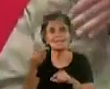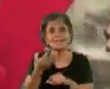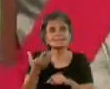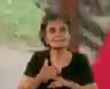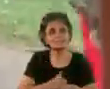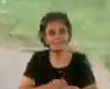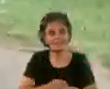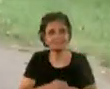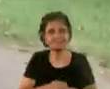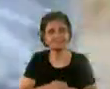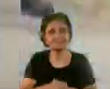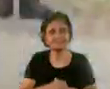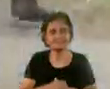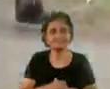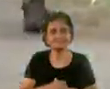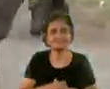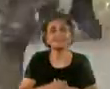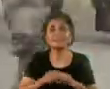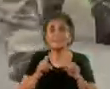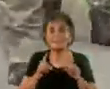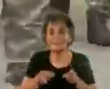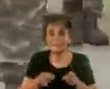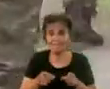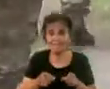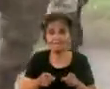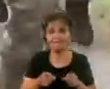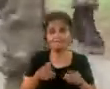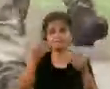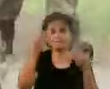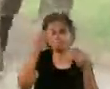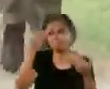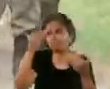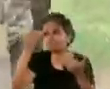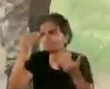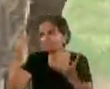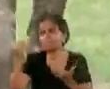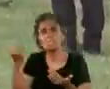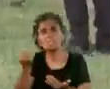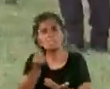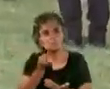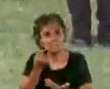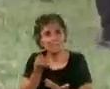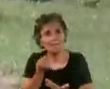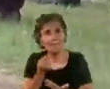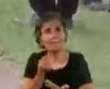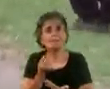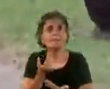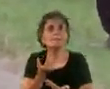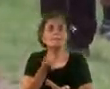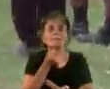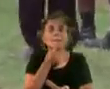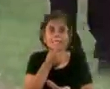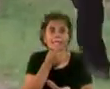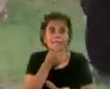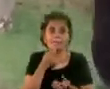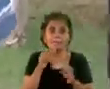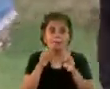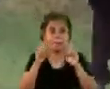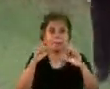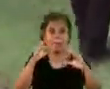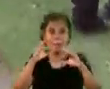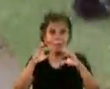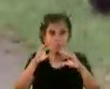Quinta Brigada Aérea. También sabemos que hubo reconocimientos muy importantes en lo que tiene que ver el tema de la comunicación para los